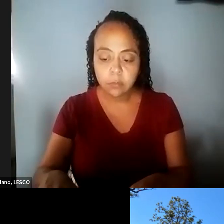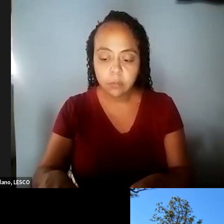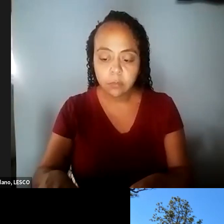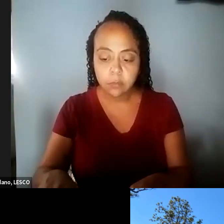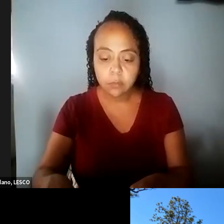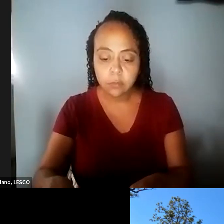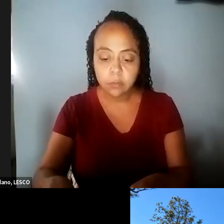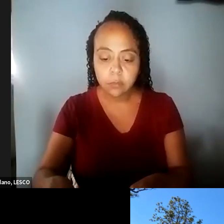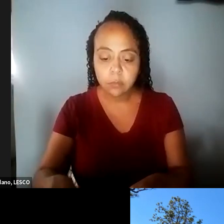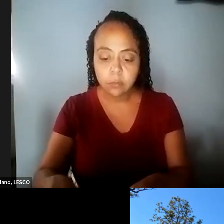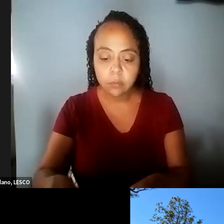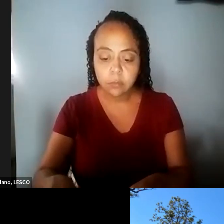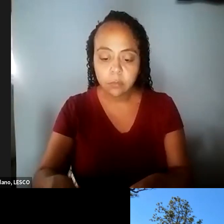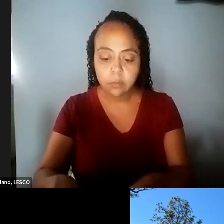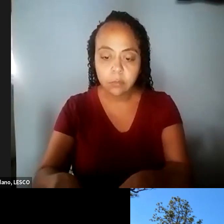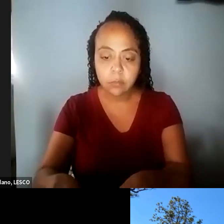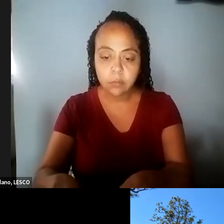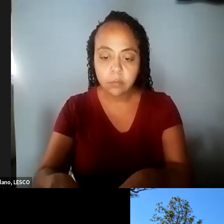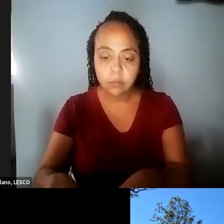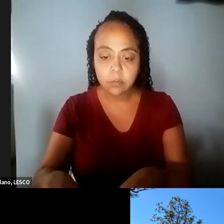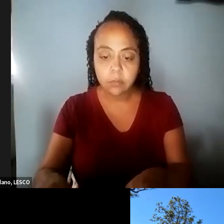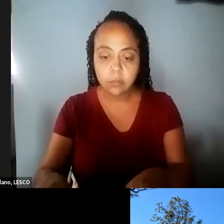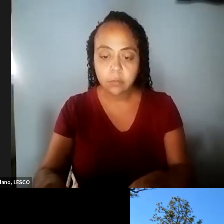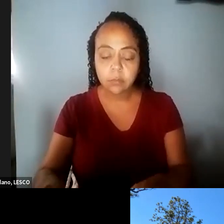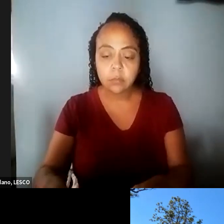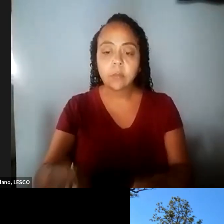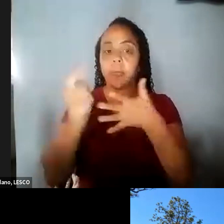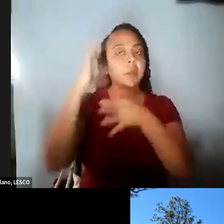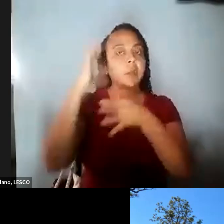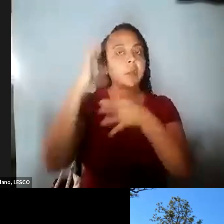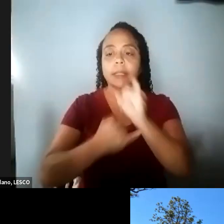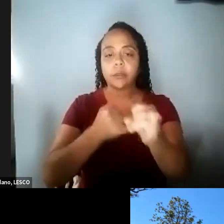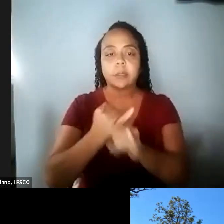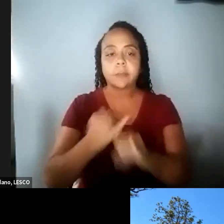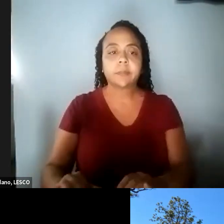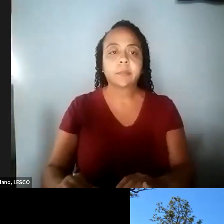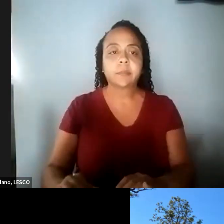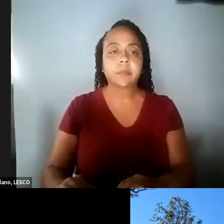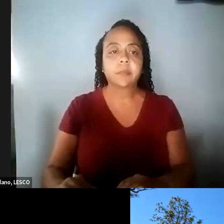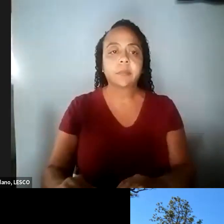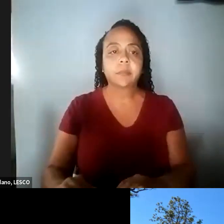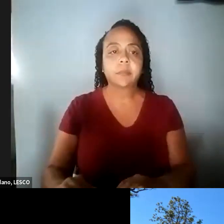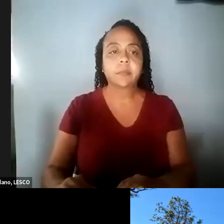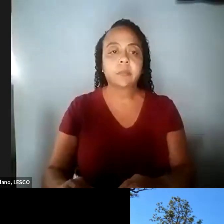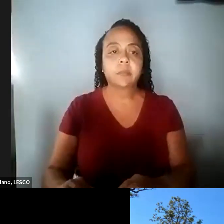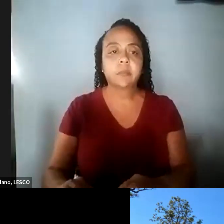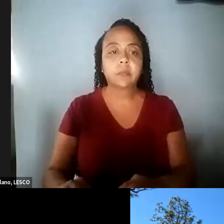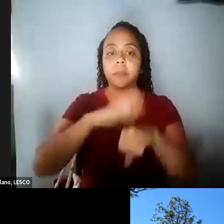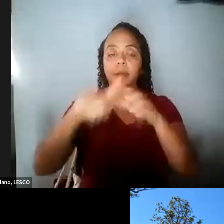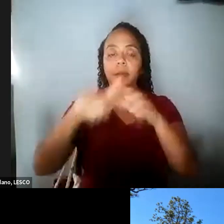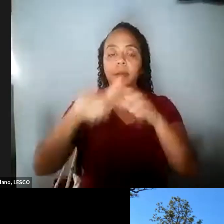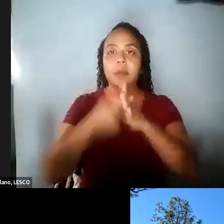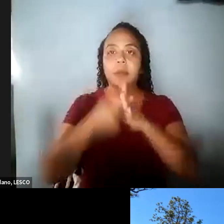alianzas financiamiento cooperación internacional entre otros y si me permiten empezamos esta ronda de preguntas